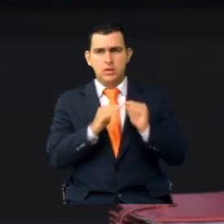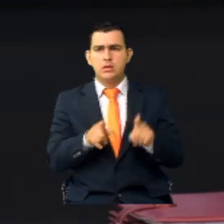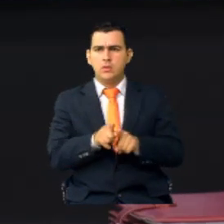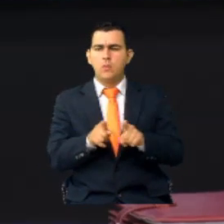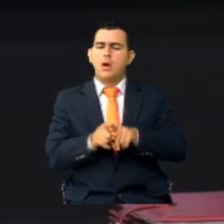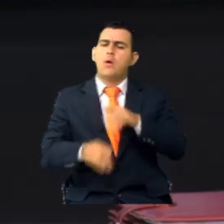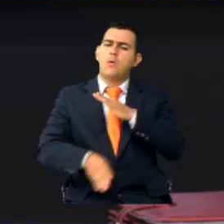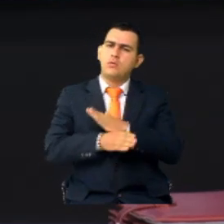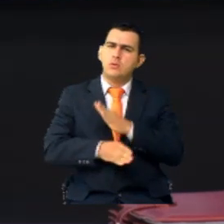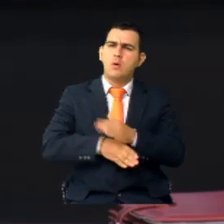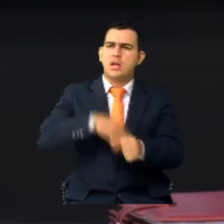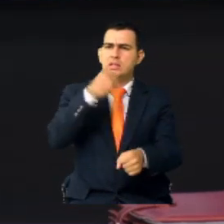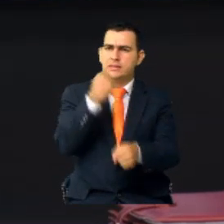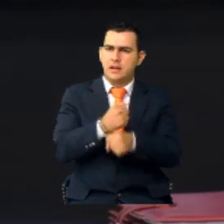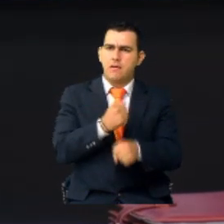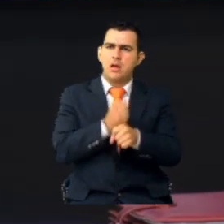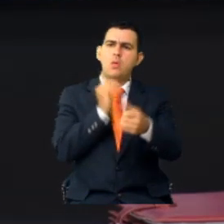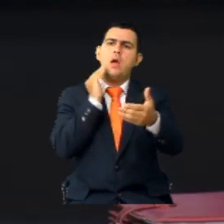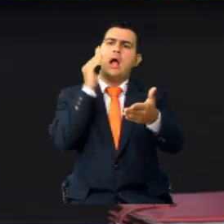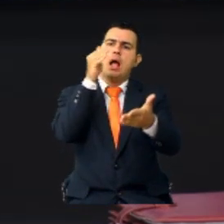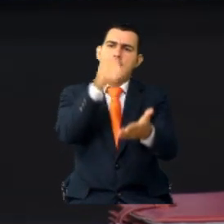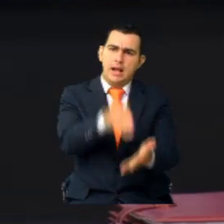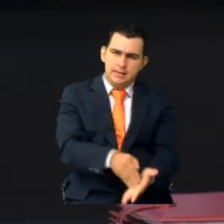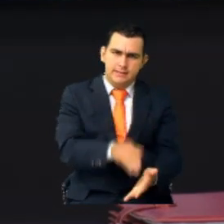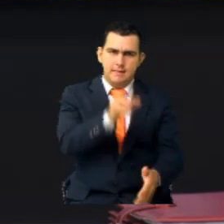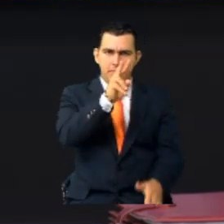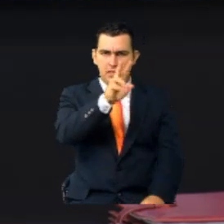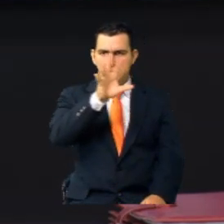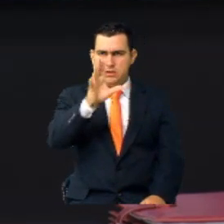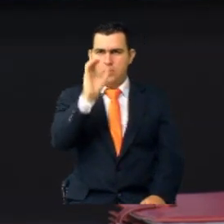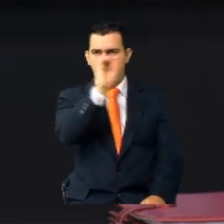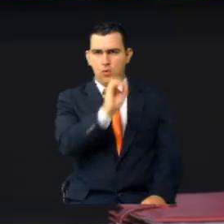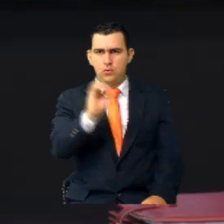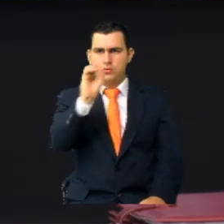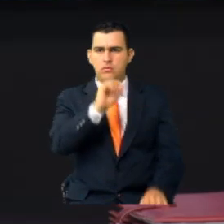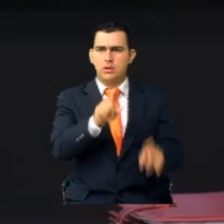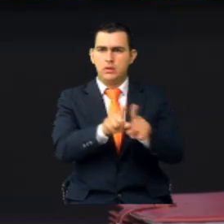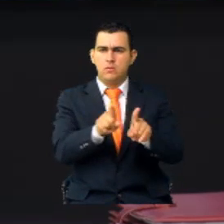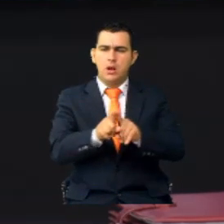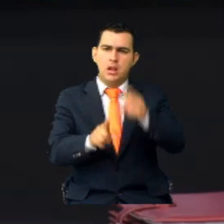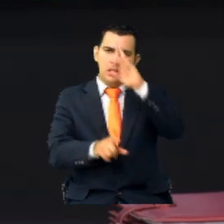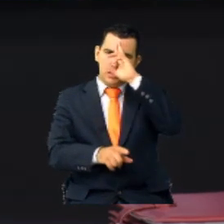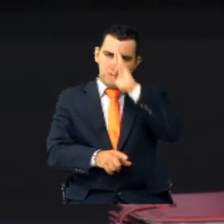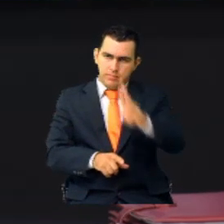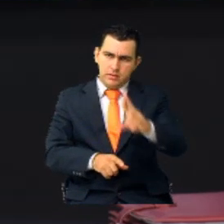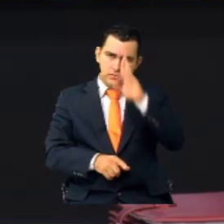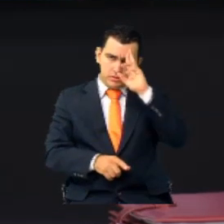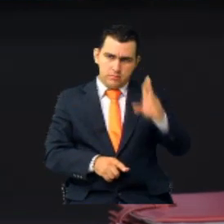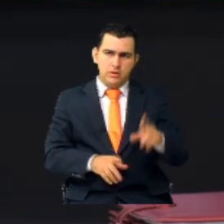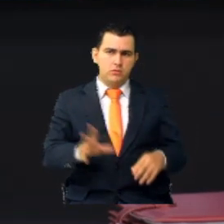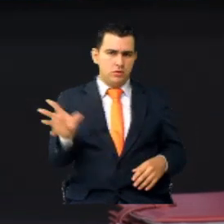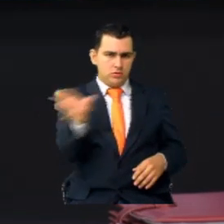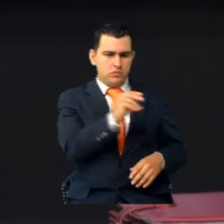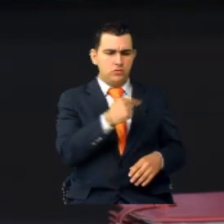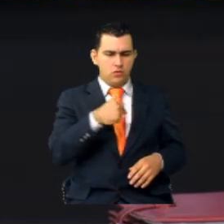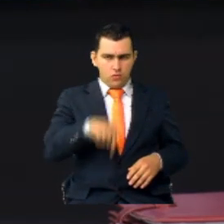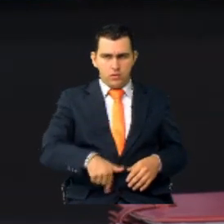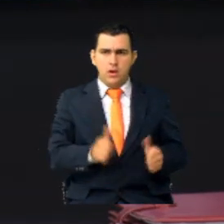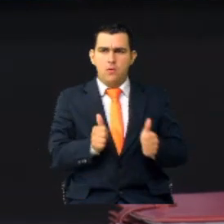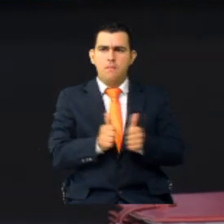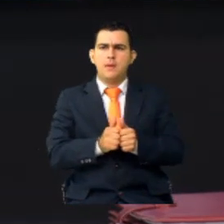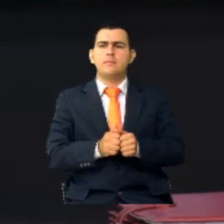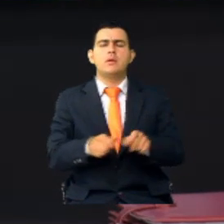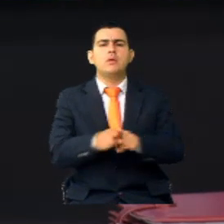trabajando hasta el 25 de octubre, respetando a los candidatos aquí que hoy me acompañan, respetando la